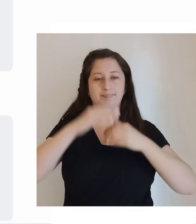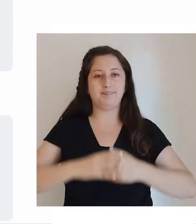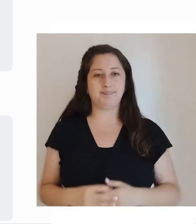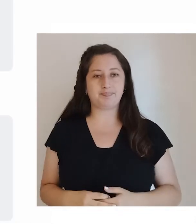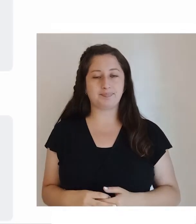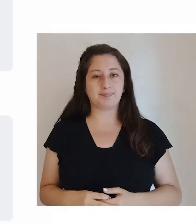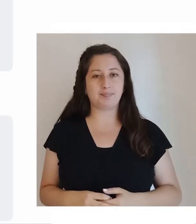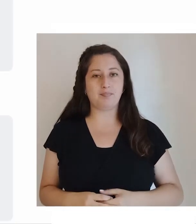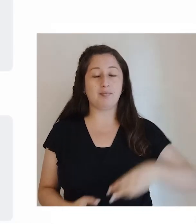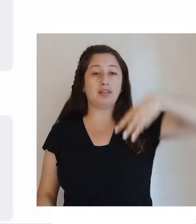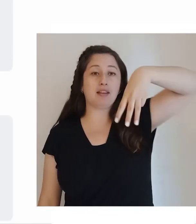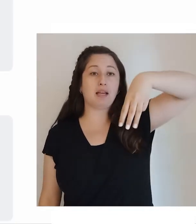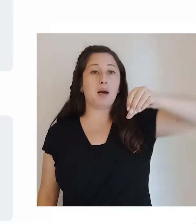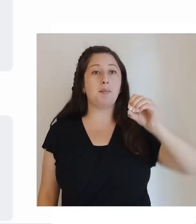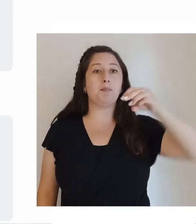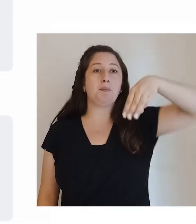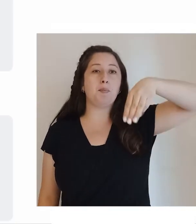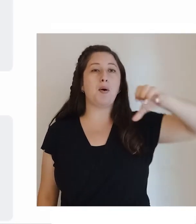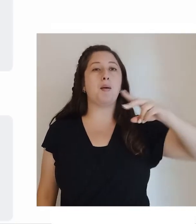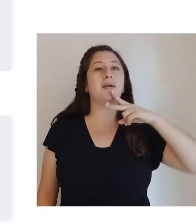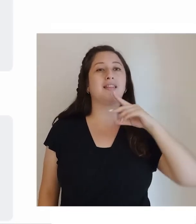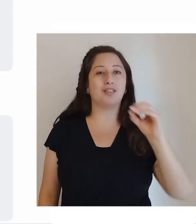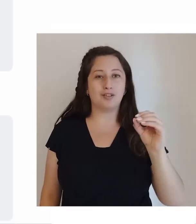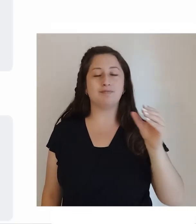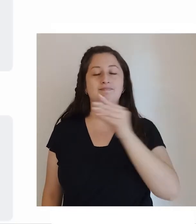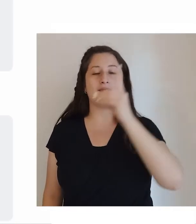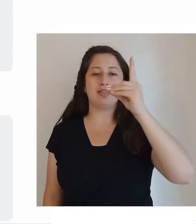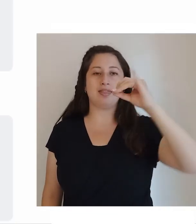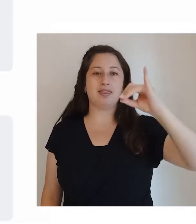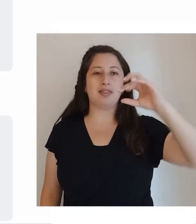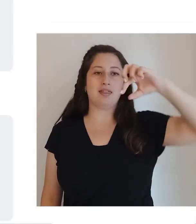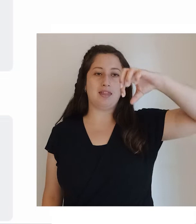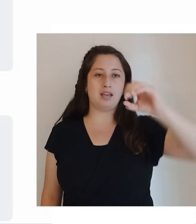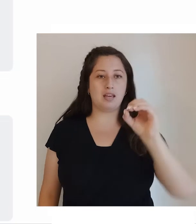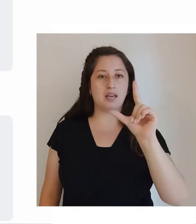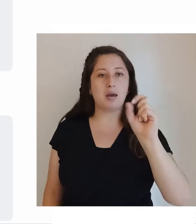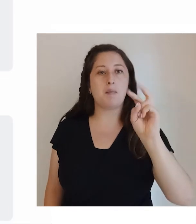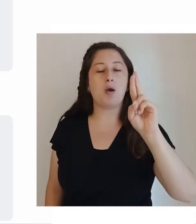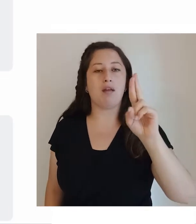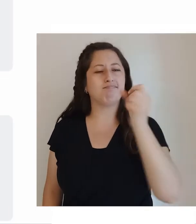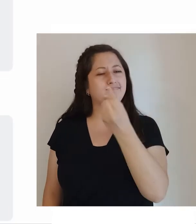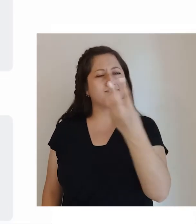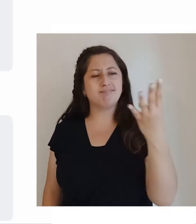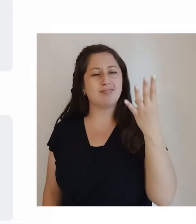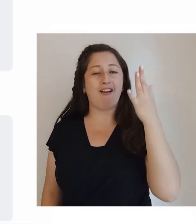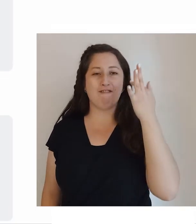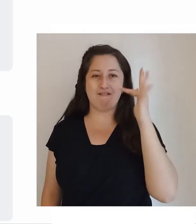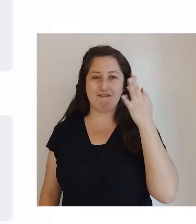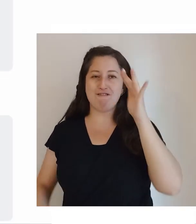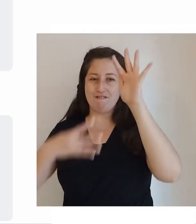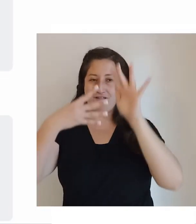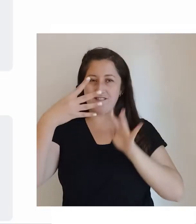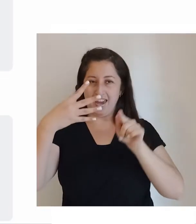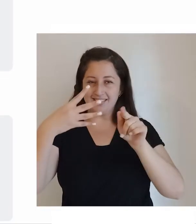Sobre el momento dipolar, la polaridad se mide por medio de una magnitud física llamada momento